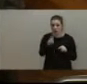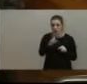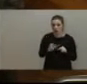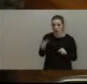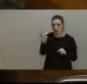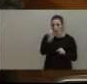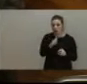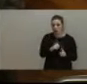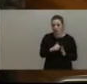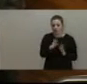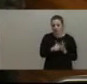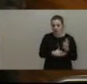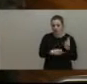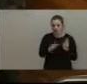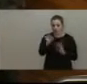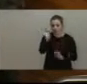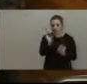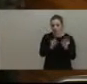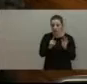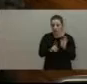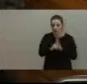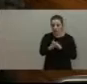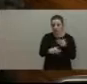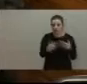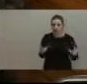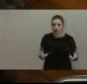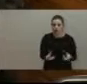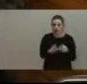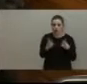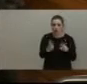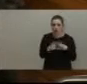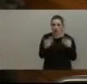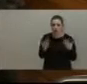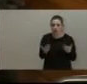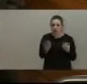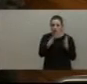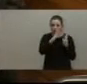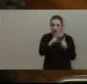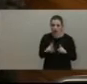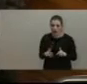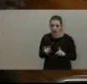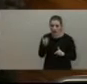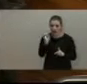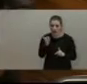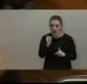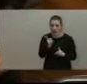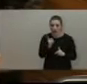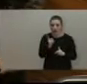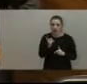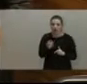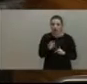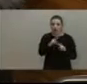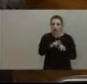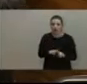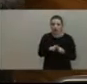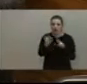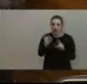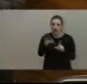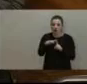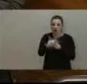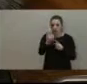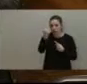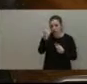Europea sobre índice de progreso social, es quedarse con un ranking solamente y no analizar o